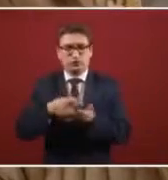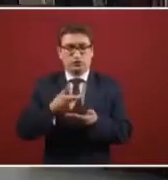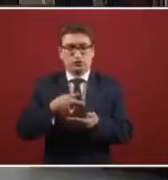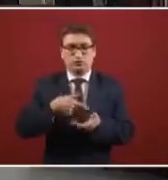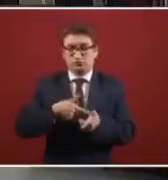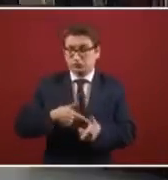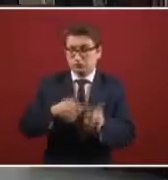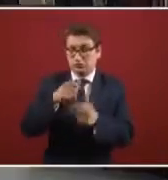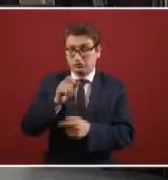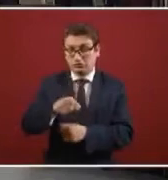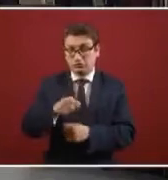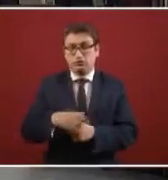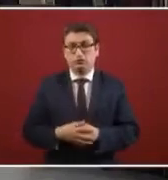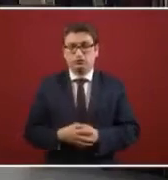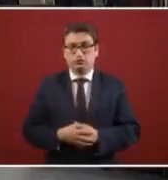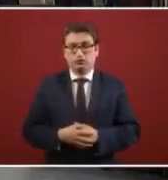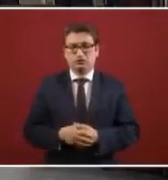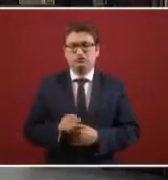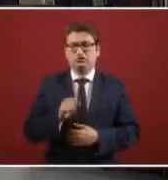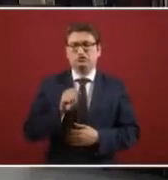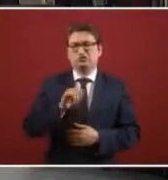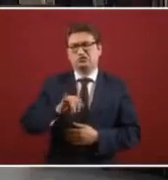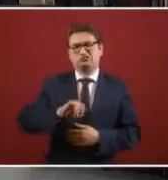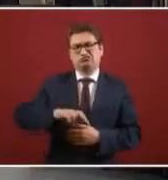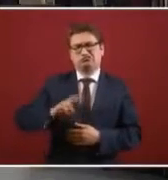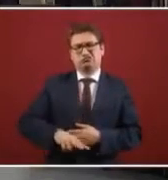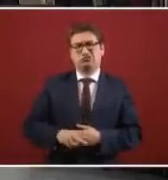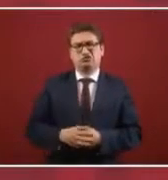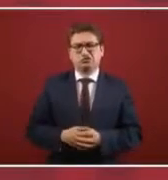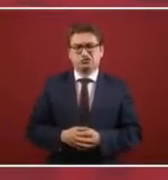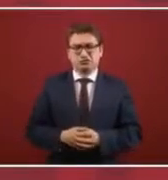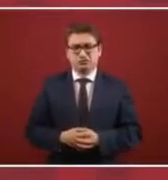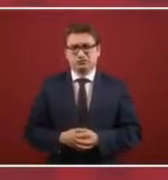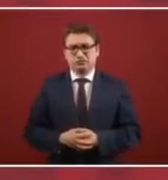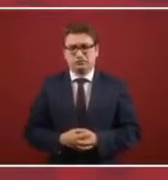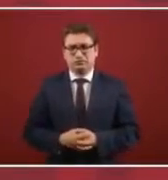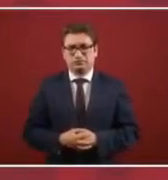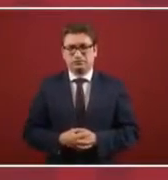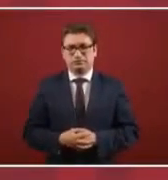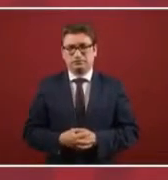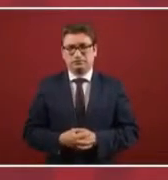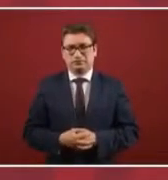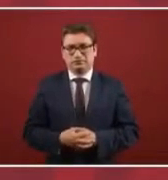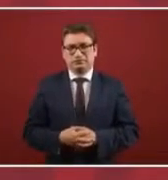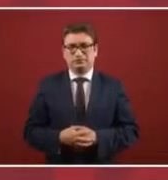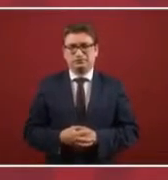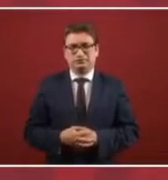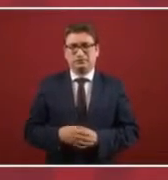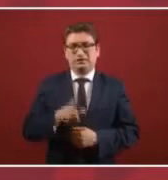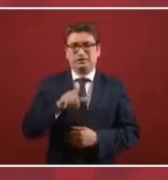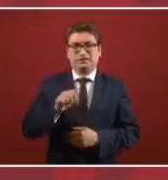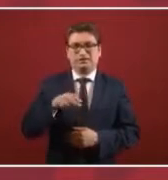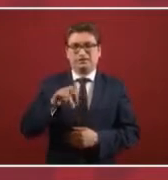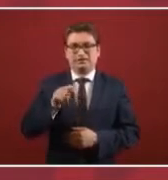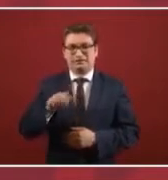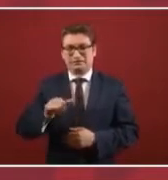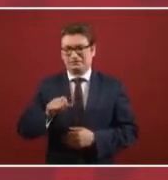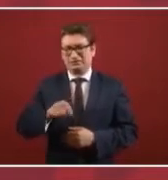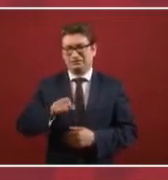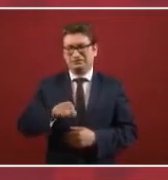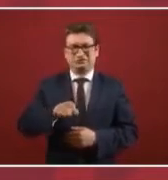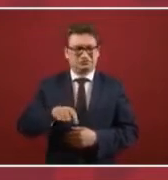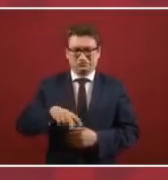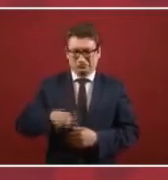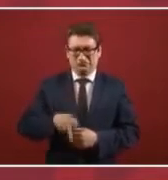vida? for all your life or just for this area? Sí, el nombre, pero- Sí, sí. Seguro que sí les va a interesar. Bueno,